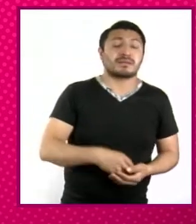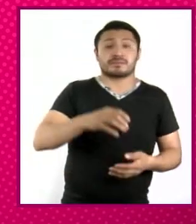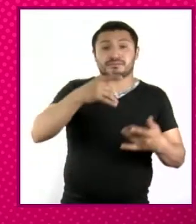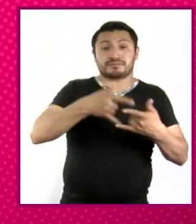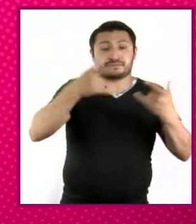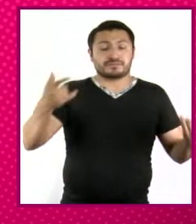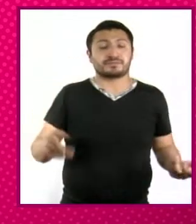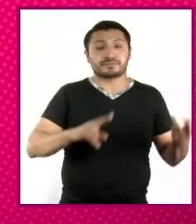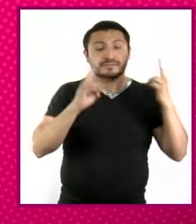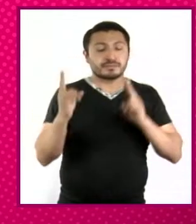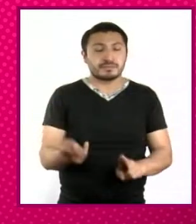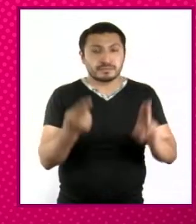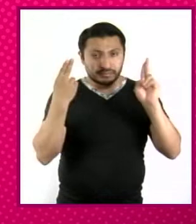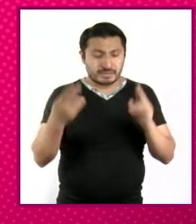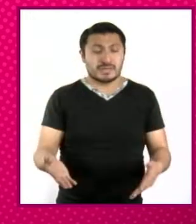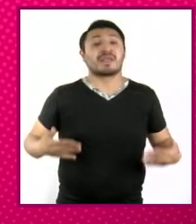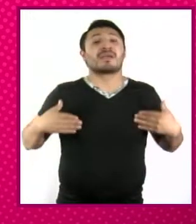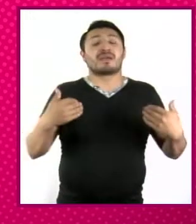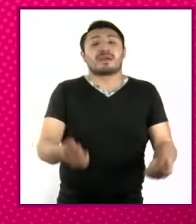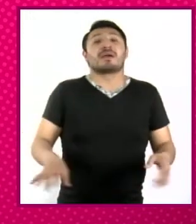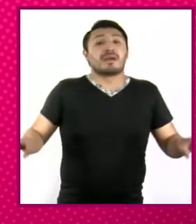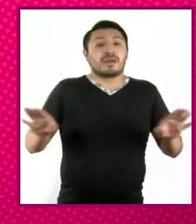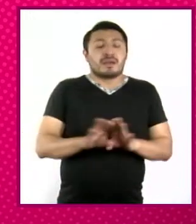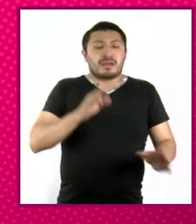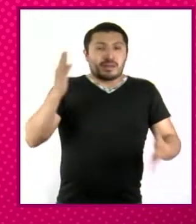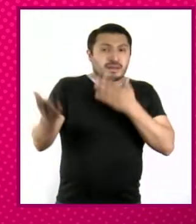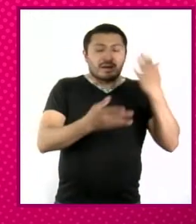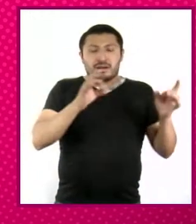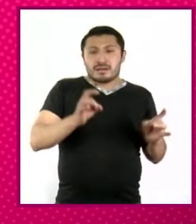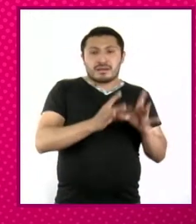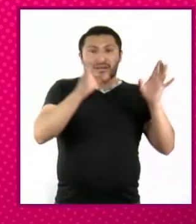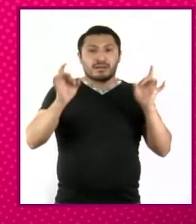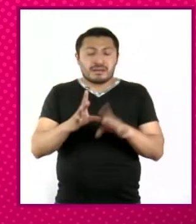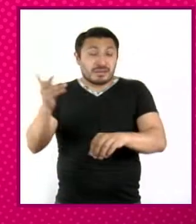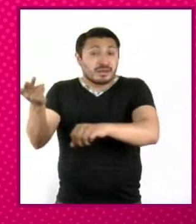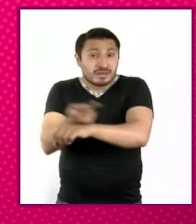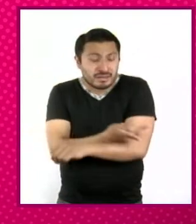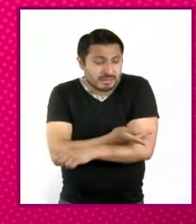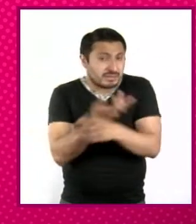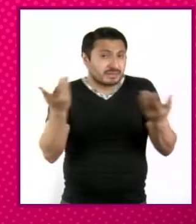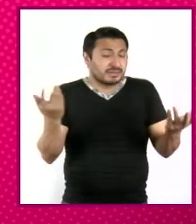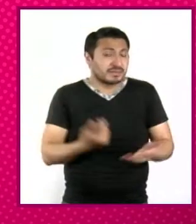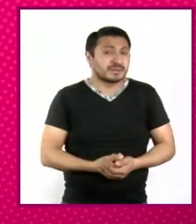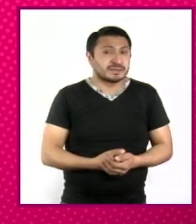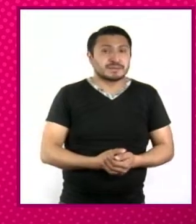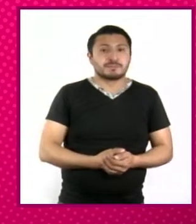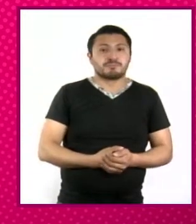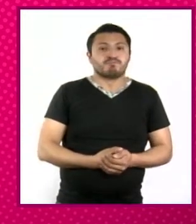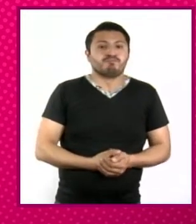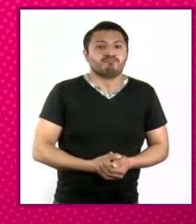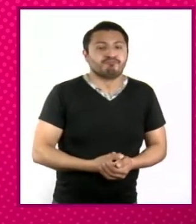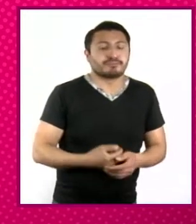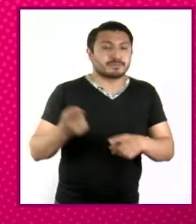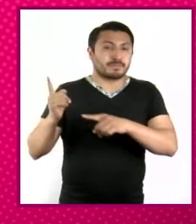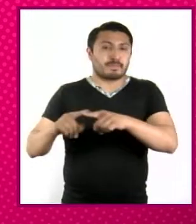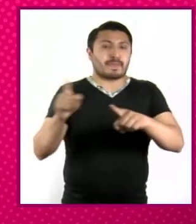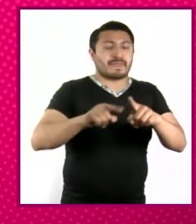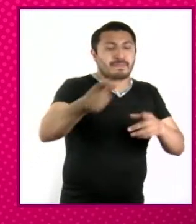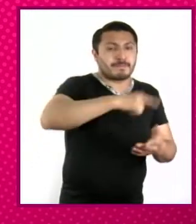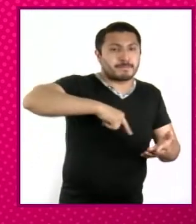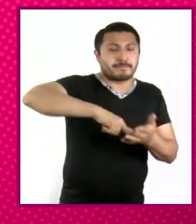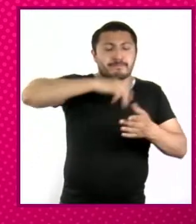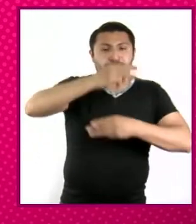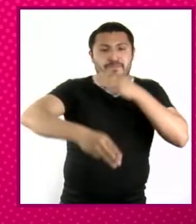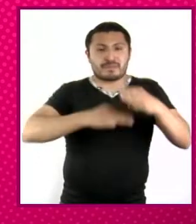mundial podría entenderse como el estudio de fenómenos que están ocurriendo en diversas partes del mundo. Puede ser al